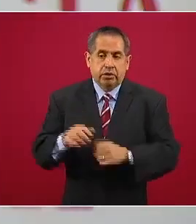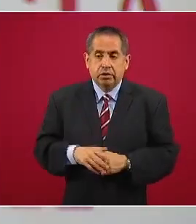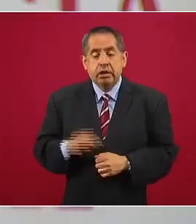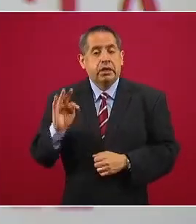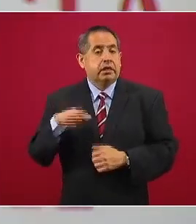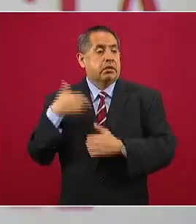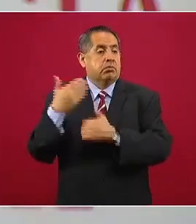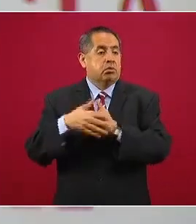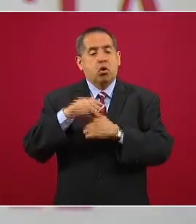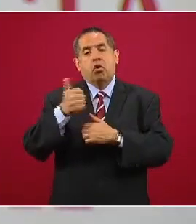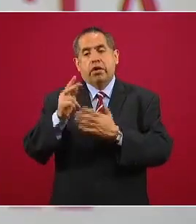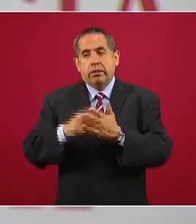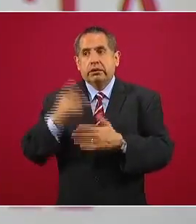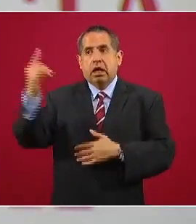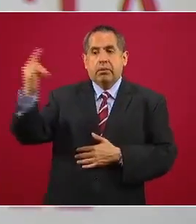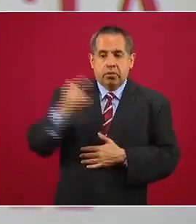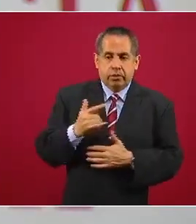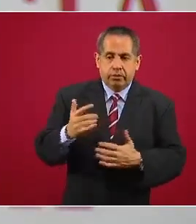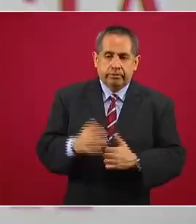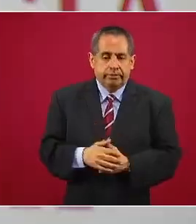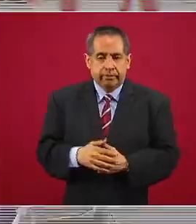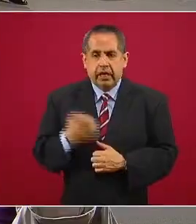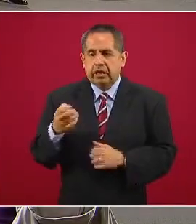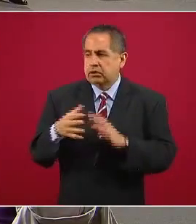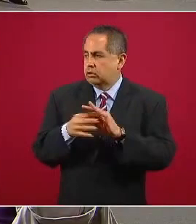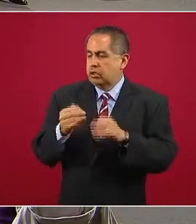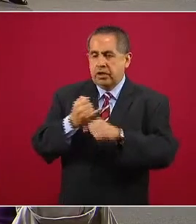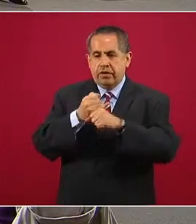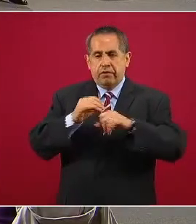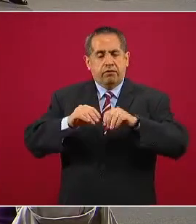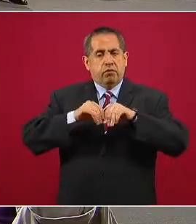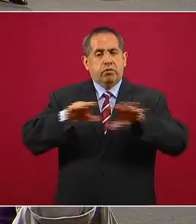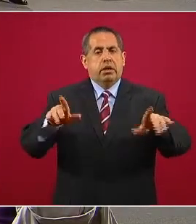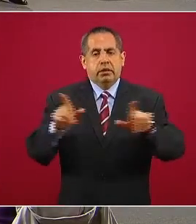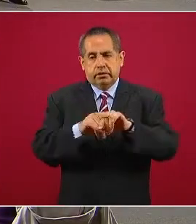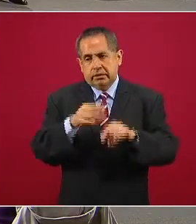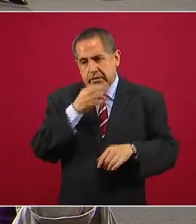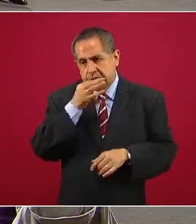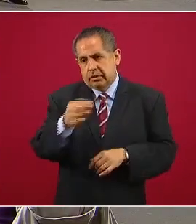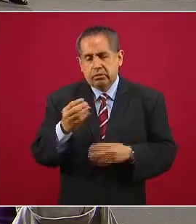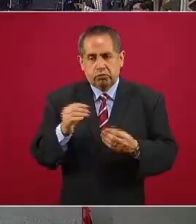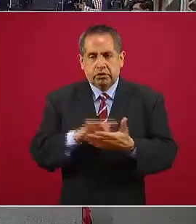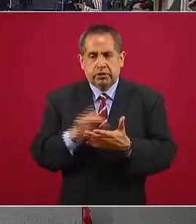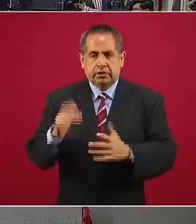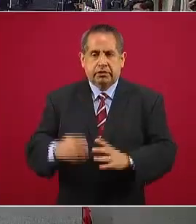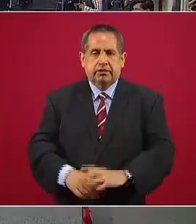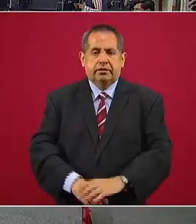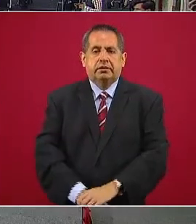adelante. Y esto sería lo que tendría yo que informar el día de hoy. Muchas gracias.